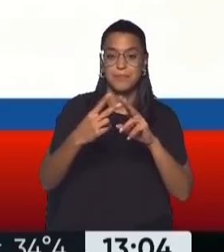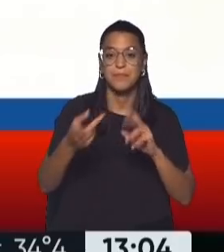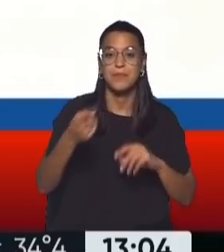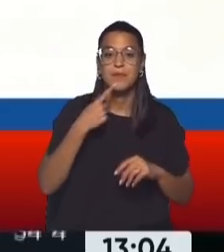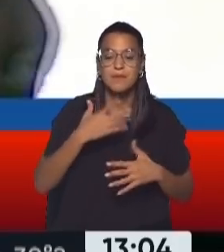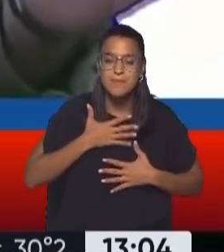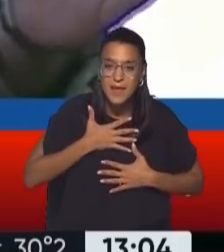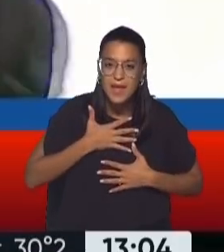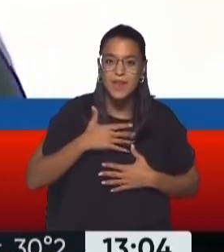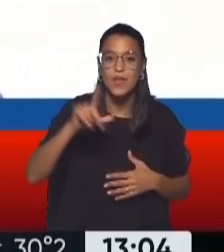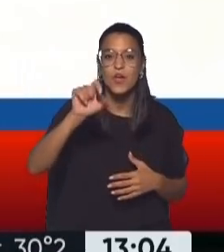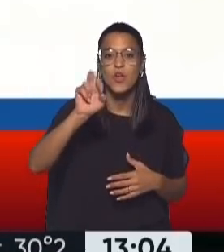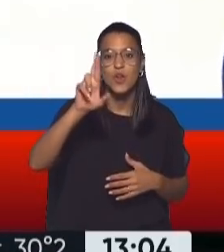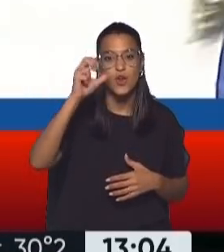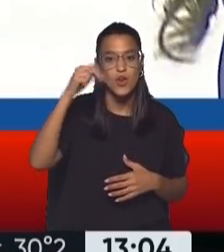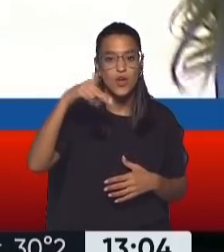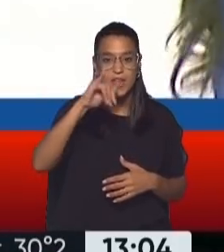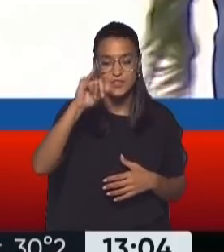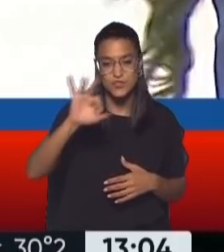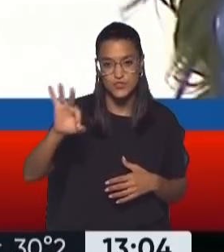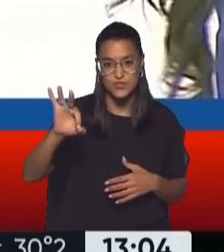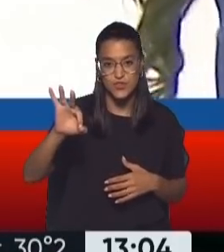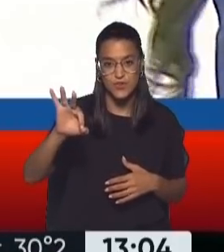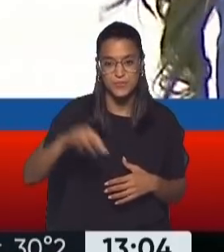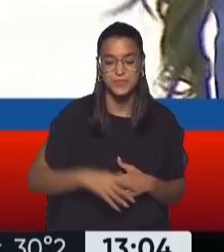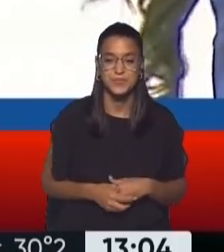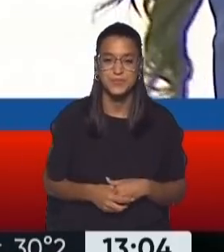nuestro querido Lorenzo Pepa.